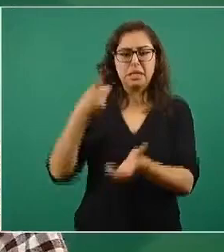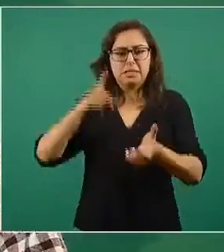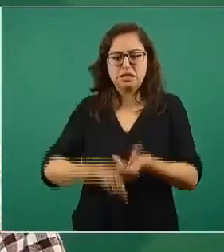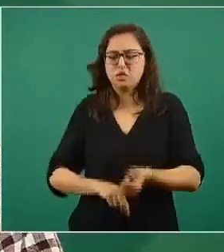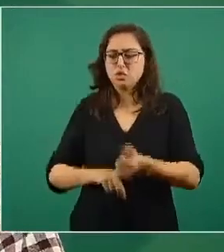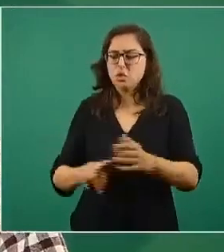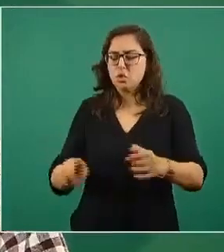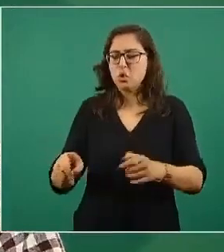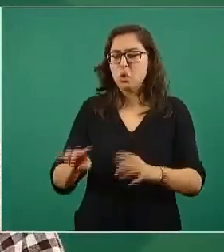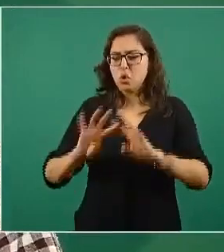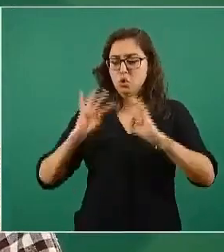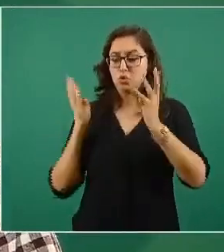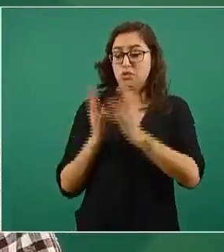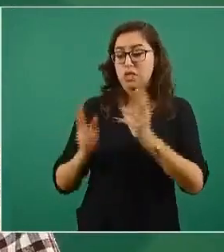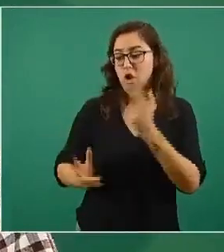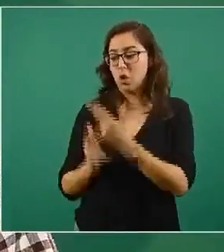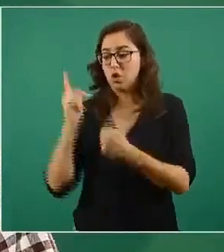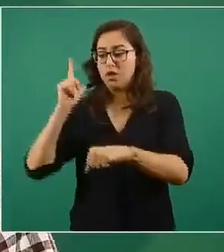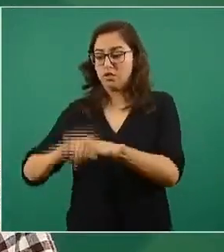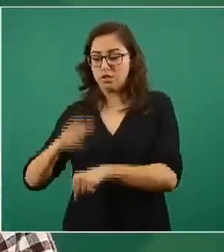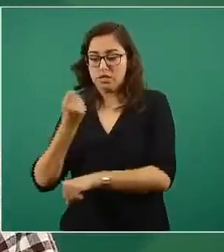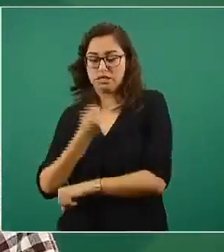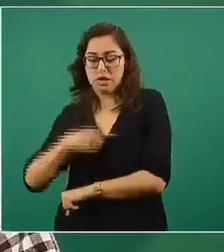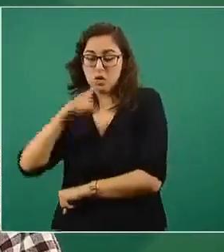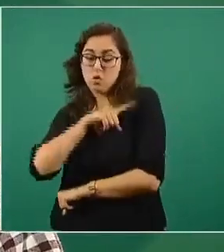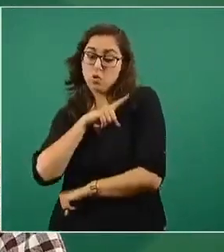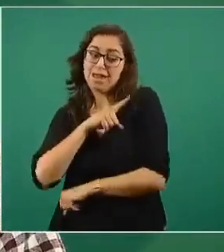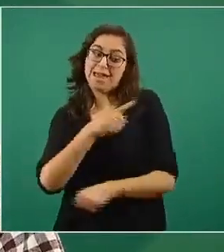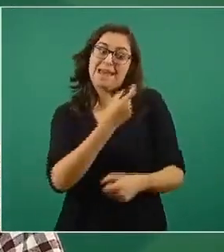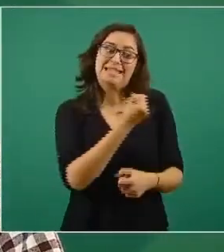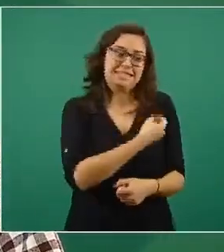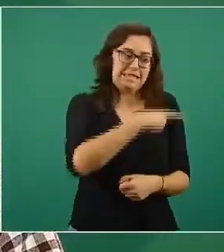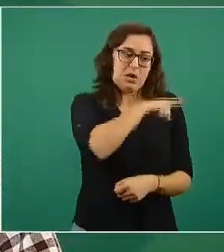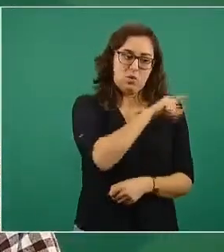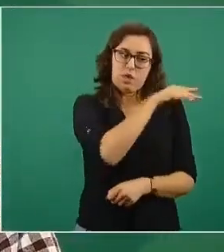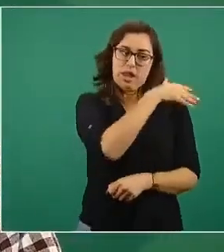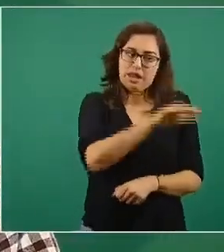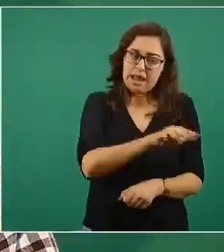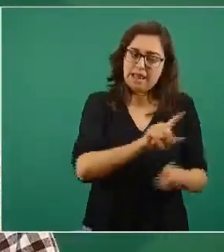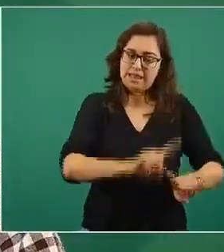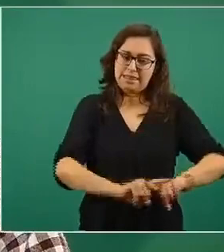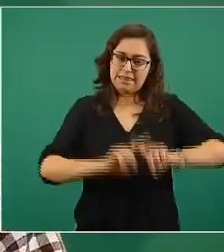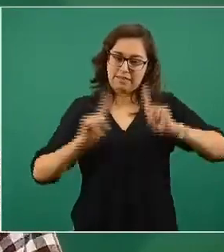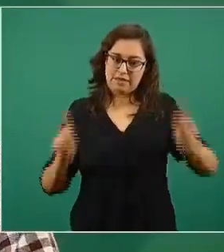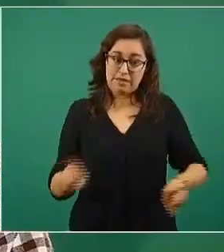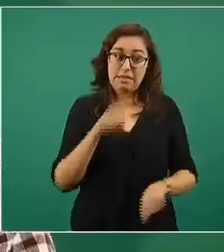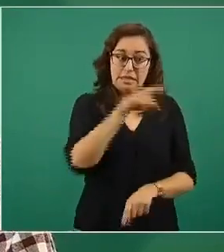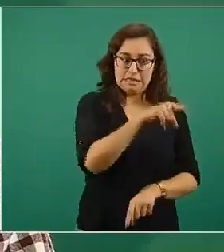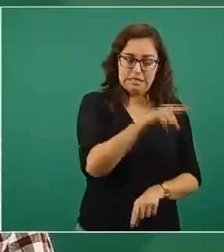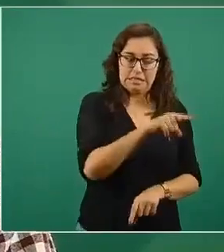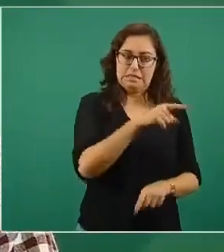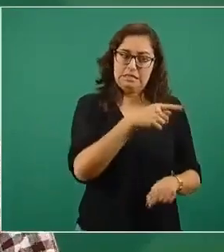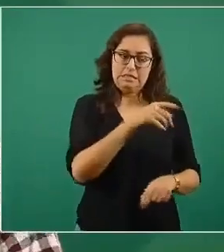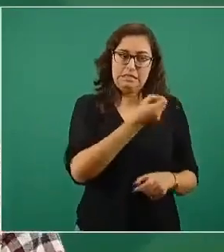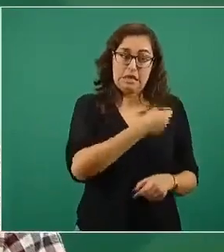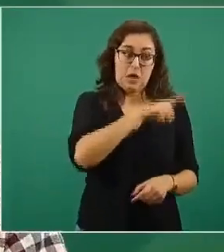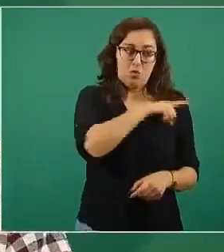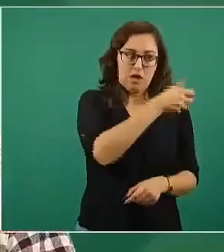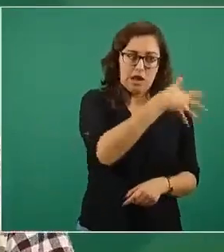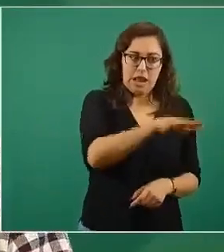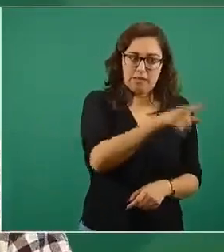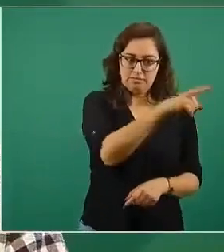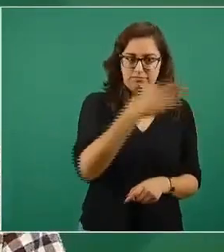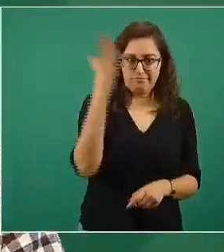Salud. No confundirlo con el Consejo de Salubridad General, que es este último una autoridad sanitaria. El Consejo Nacional de